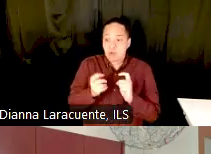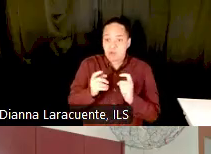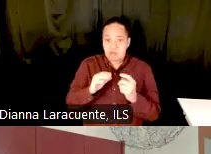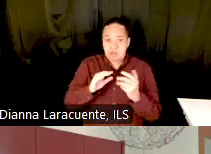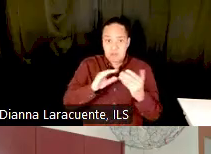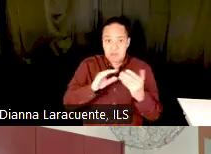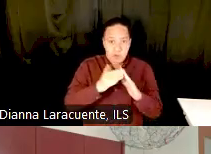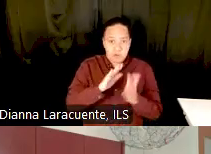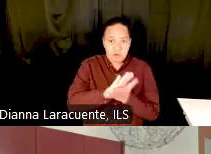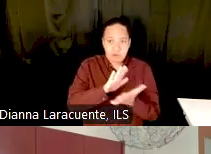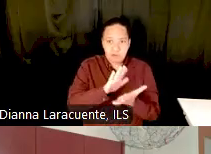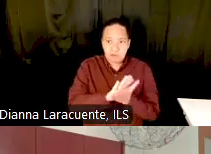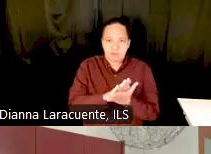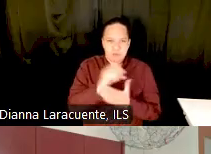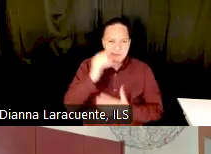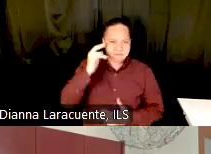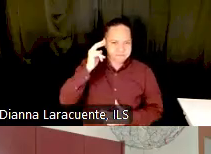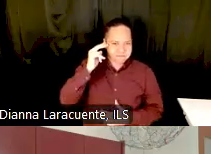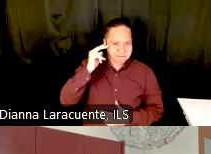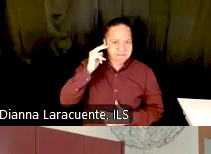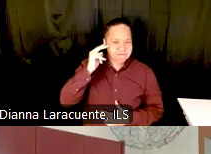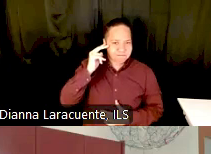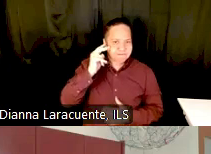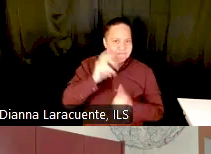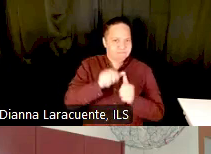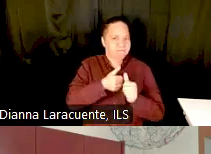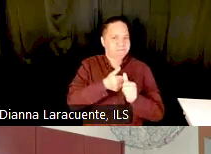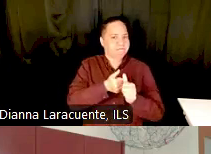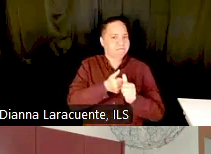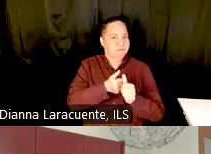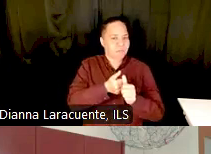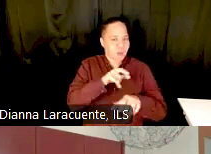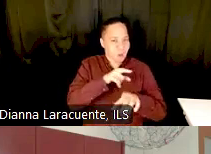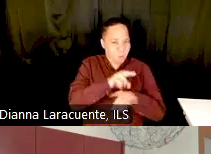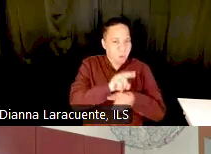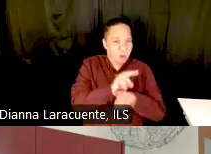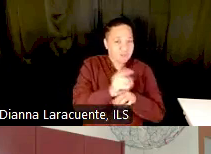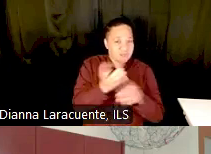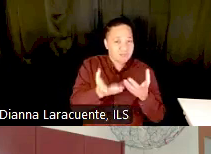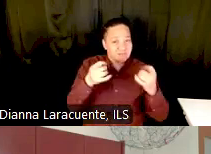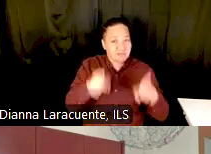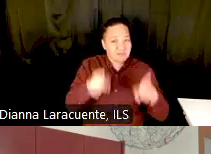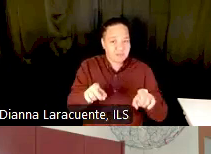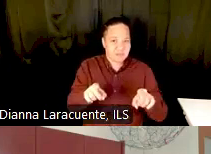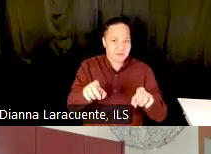escolar, sospechemos que pueda haber bullying y hay que explorarlo.